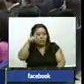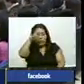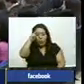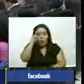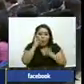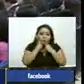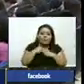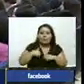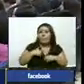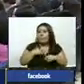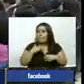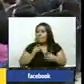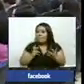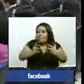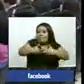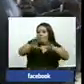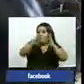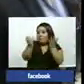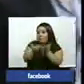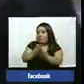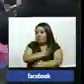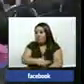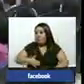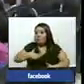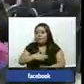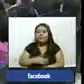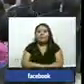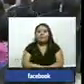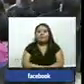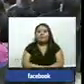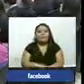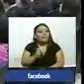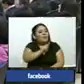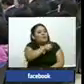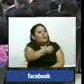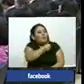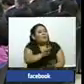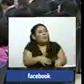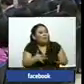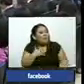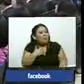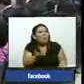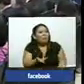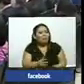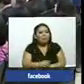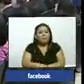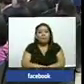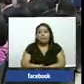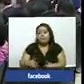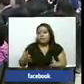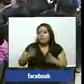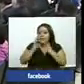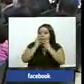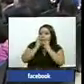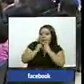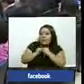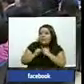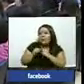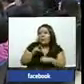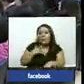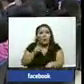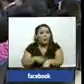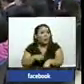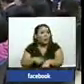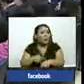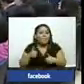apasiona, es mi mundo, me siento feliz y lo disfruto al máximo. ¿Qué sentís al estar en la radio? Pasión, no siento que pase